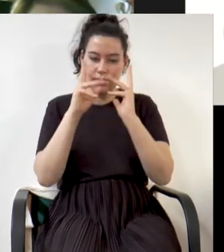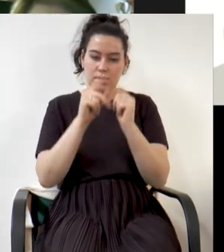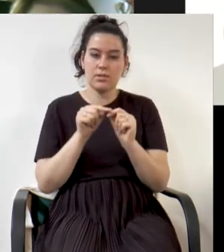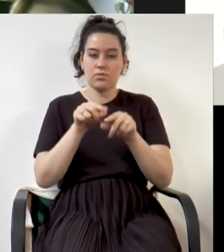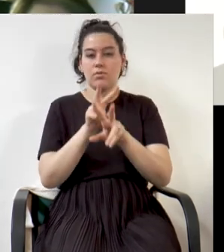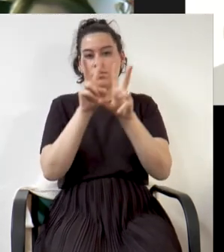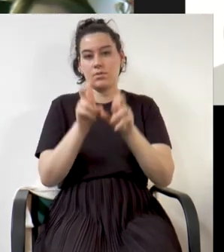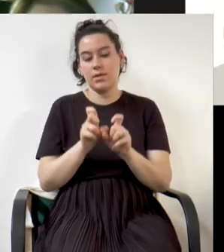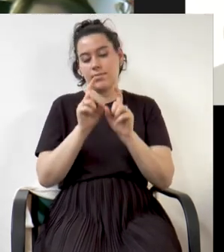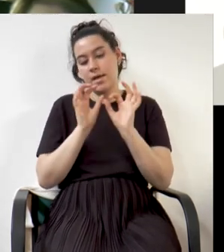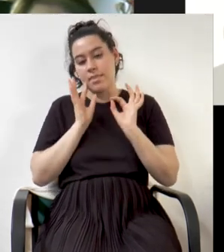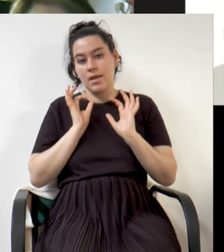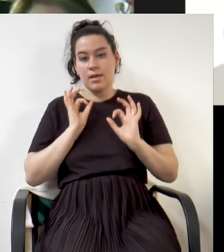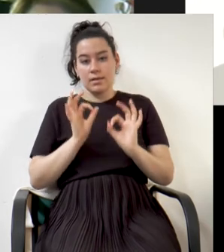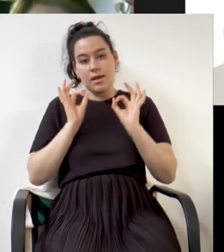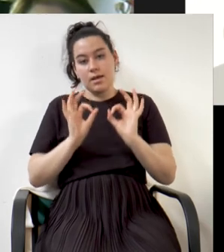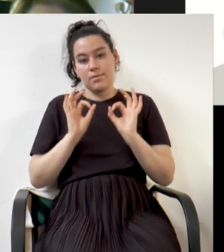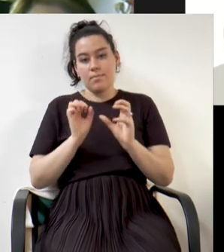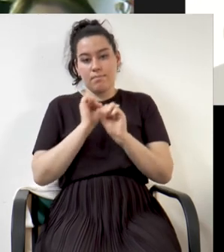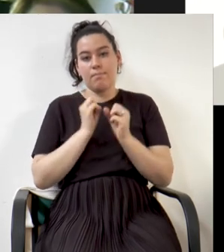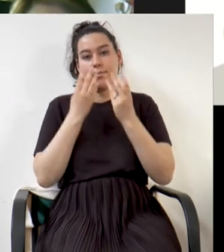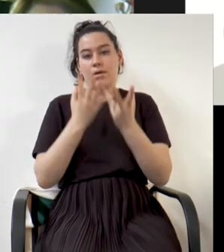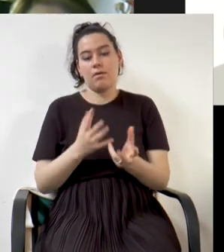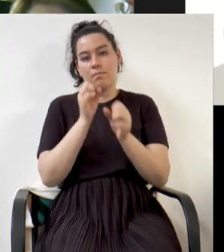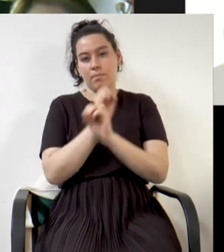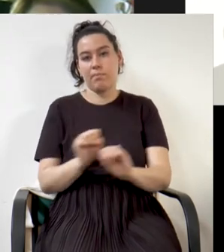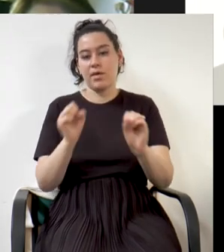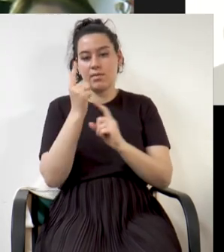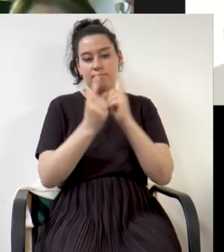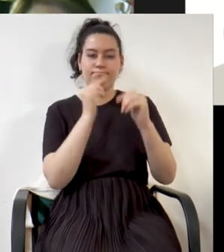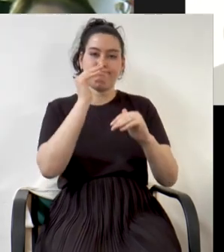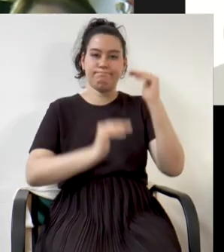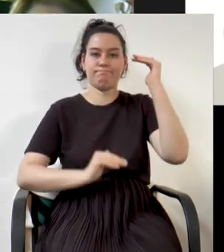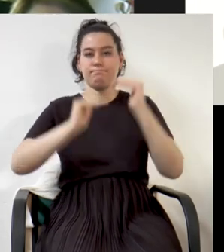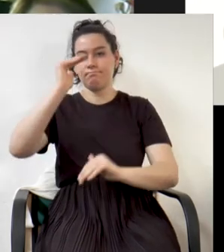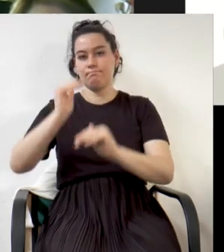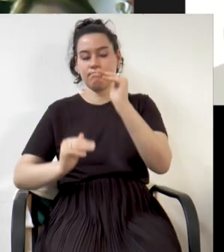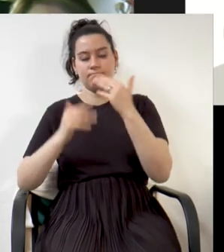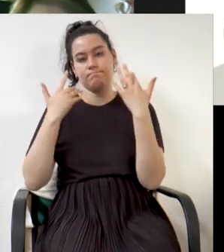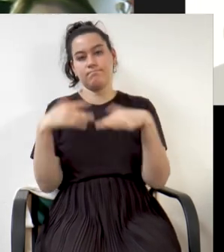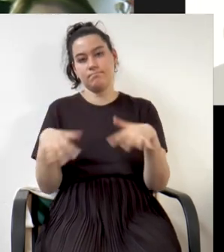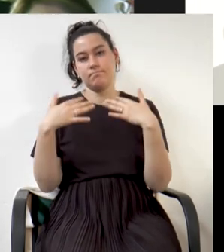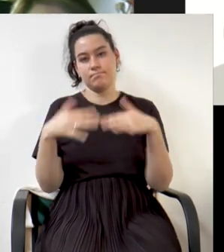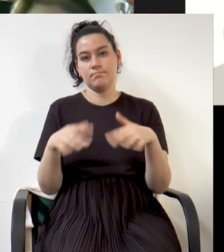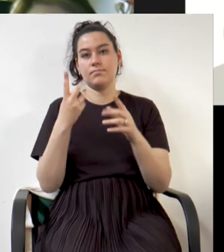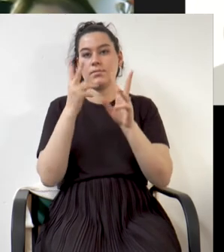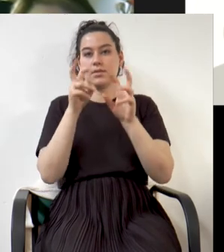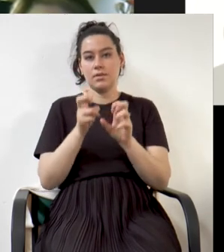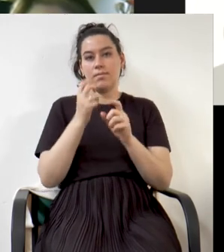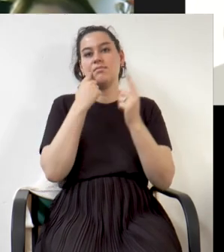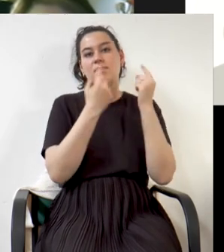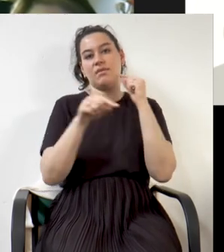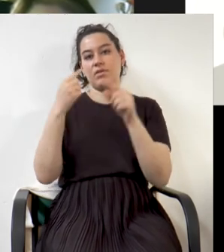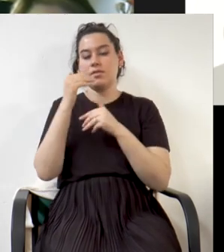un tema muy delicado porque podemos generar desigualdades muy grandes debido a los distintos